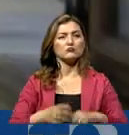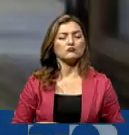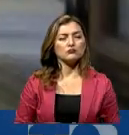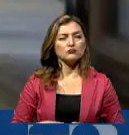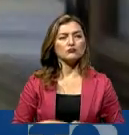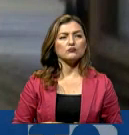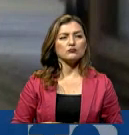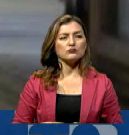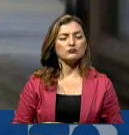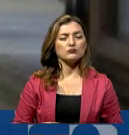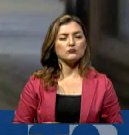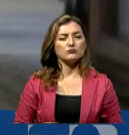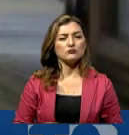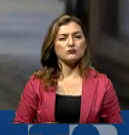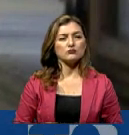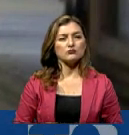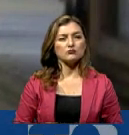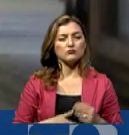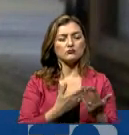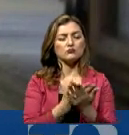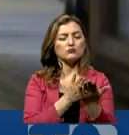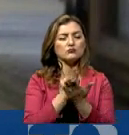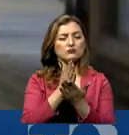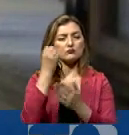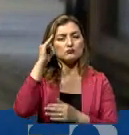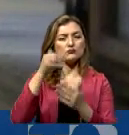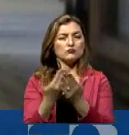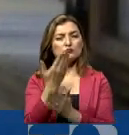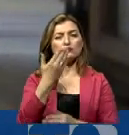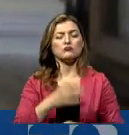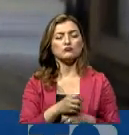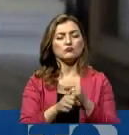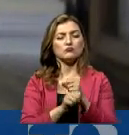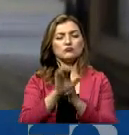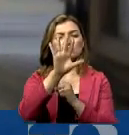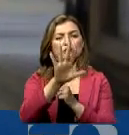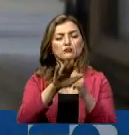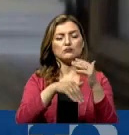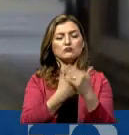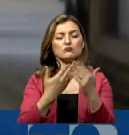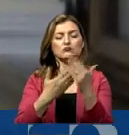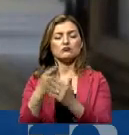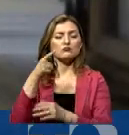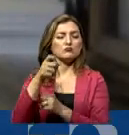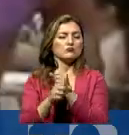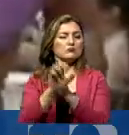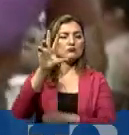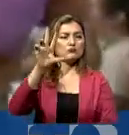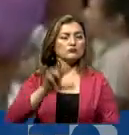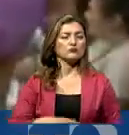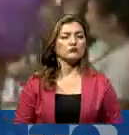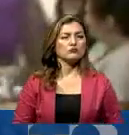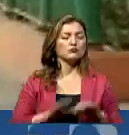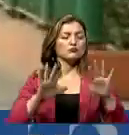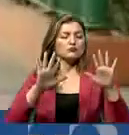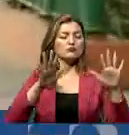el ofrecer carreras e innovadoras este año vamos a sacar unos cinco prototipos nuevos del año próximo unos tres las 10